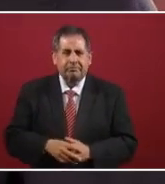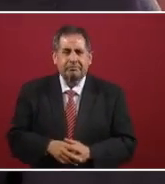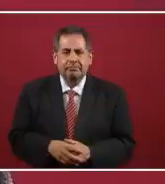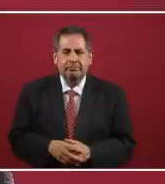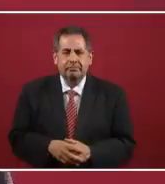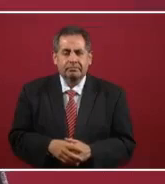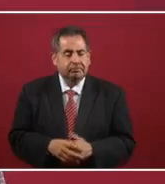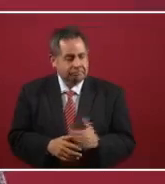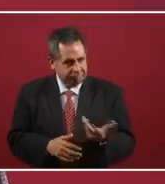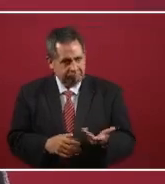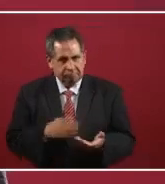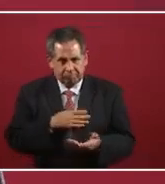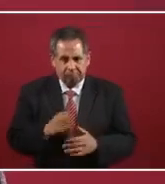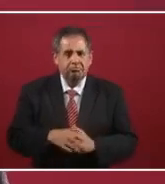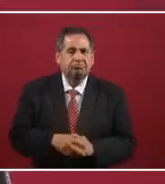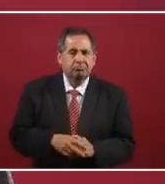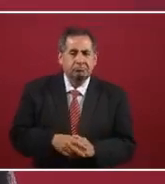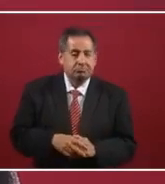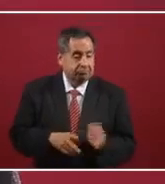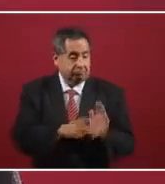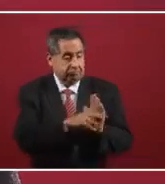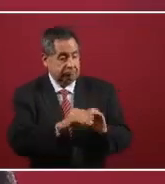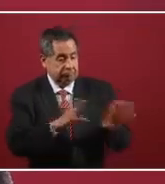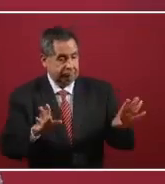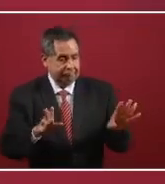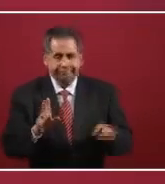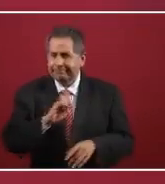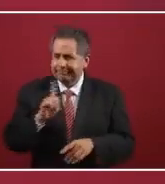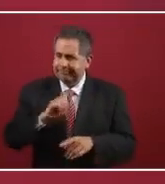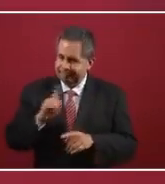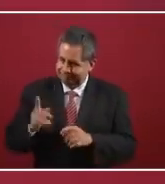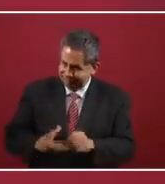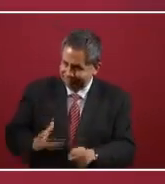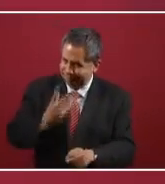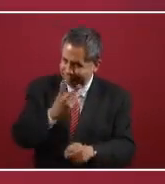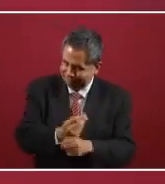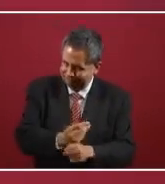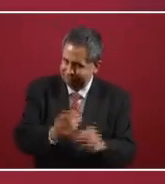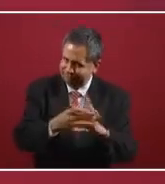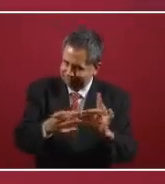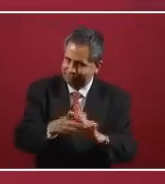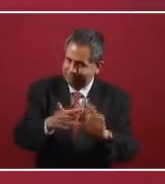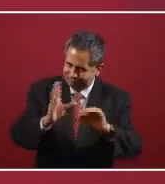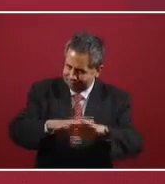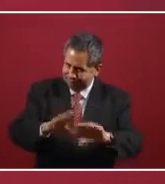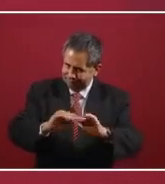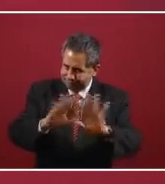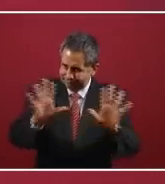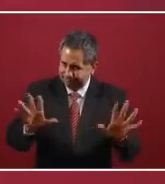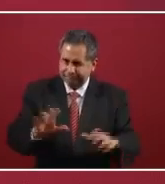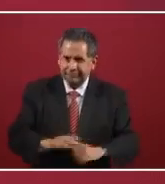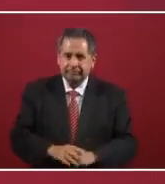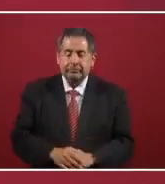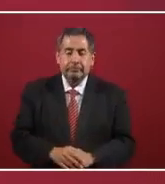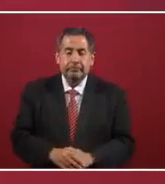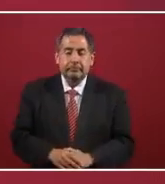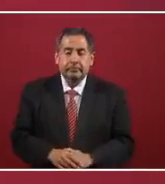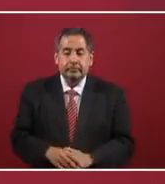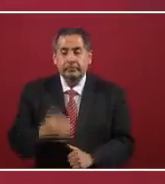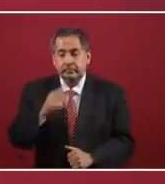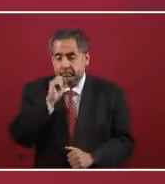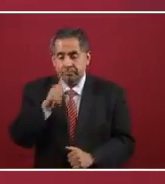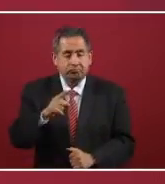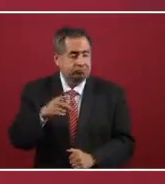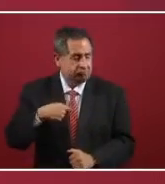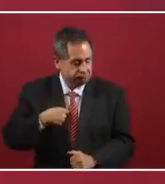Pero qué bien que salen estas cosas para aclararlas. Y